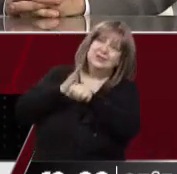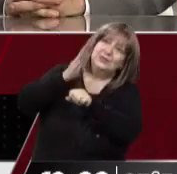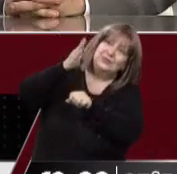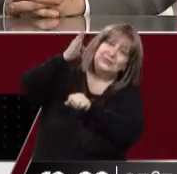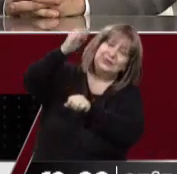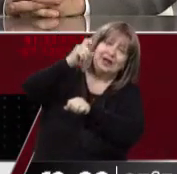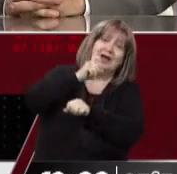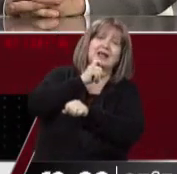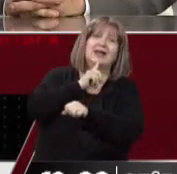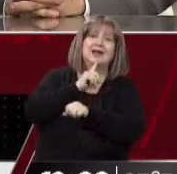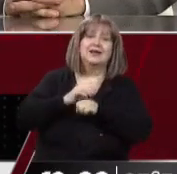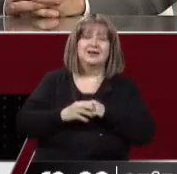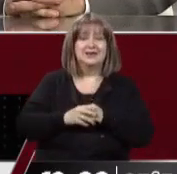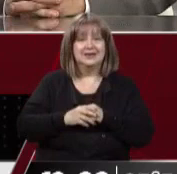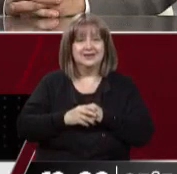hasta llegar a Qatar?